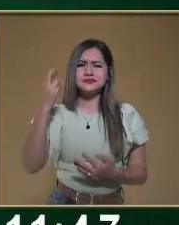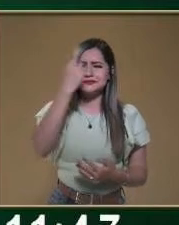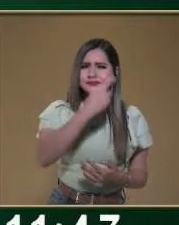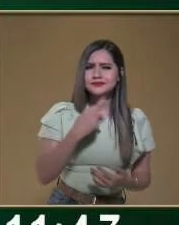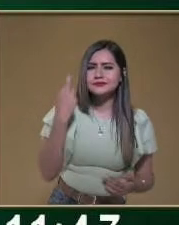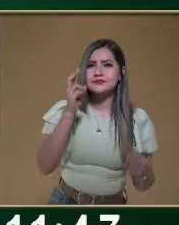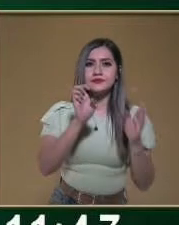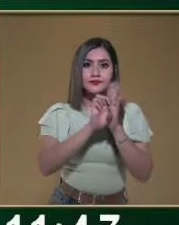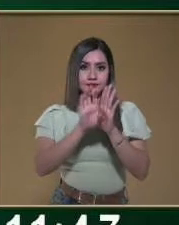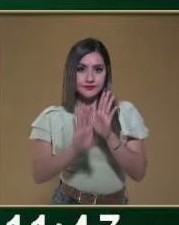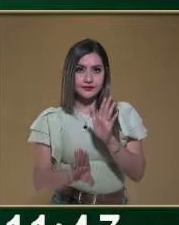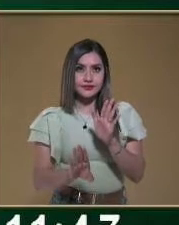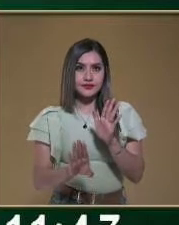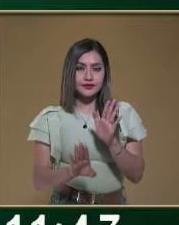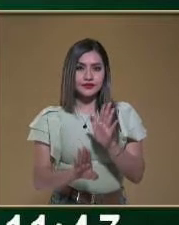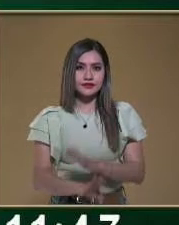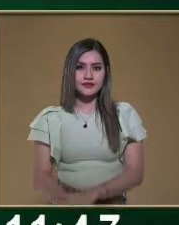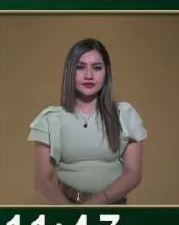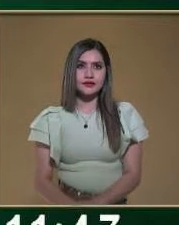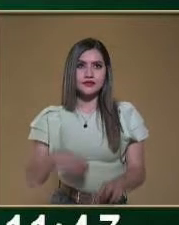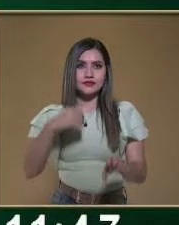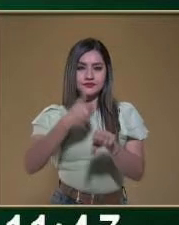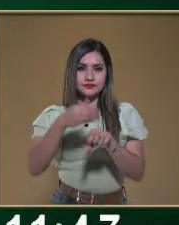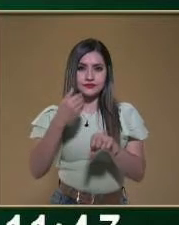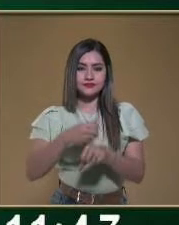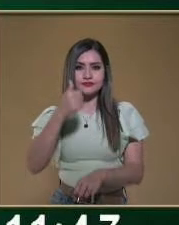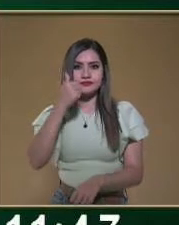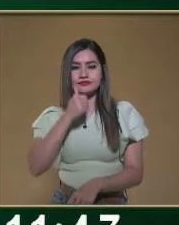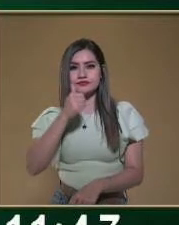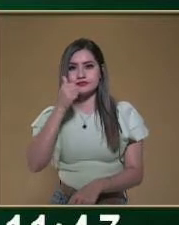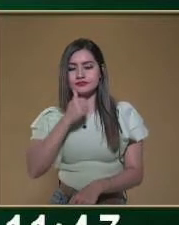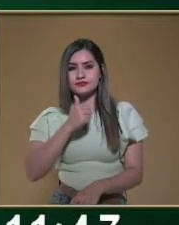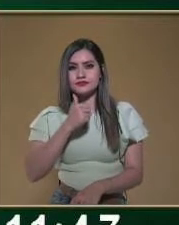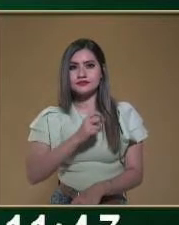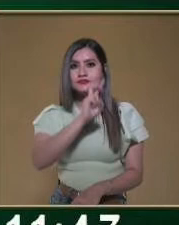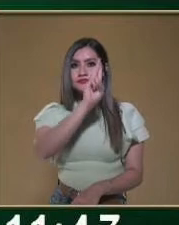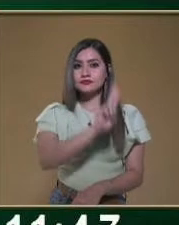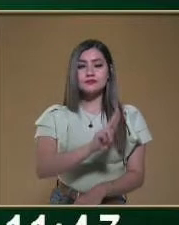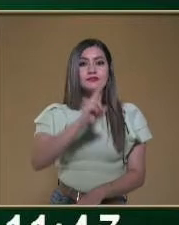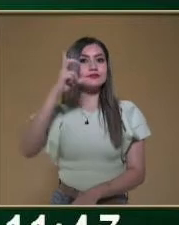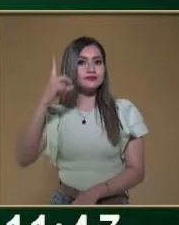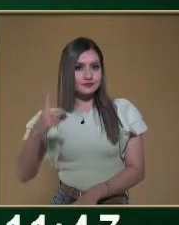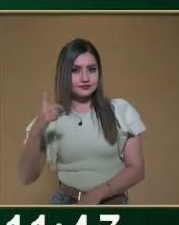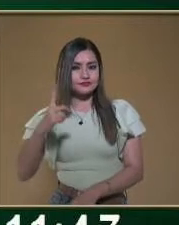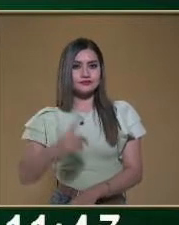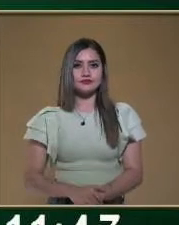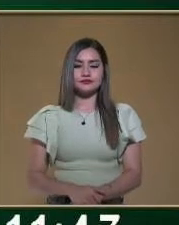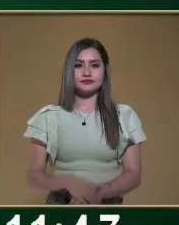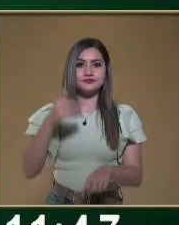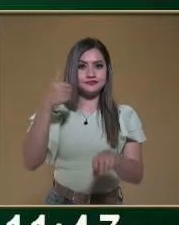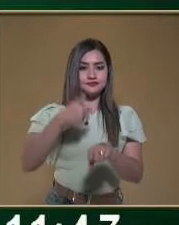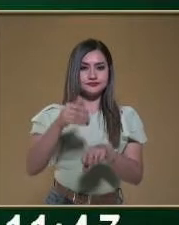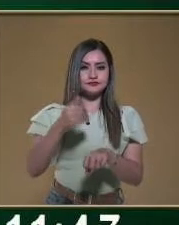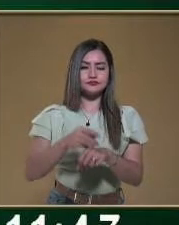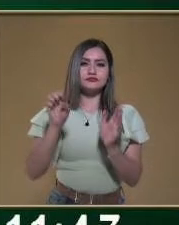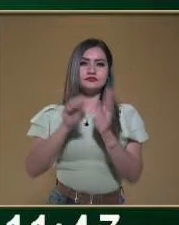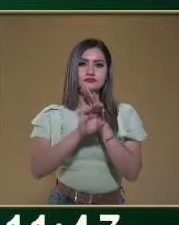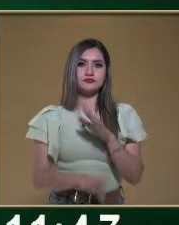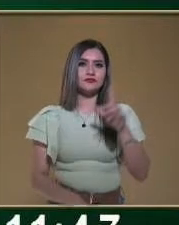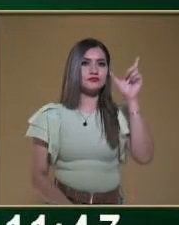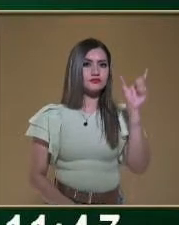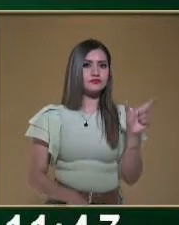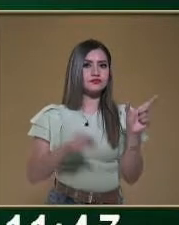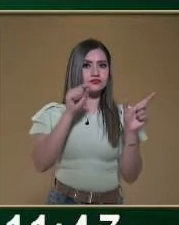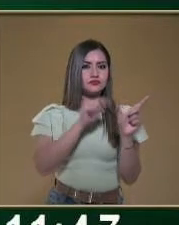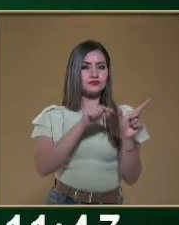ver que recuerda que esos números se componen por unidades y decenas, que el número que está a la derecha son las unidades